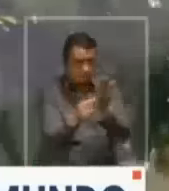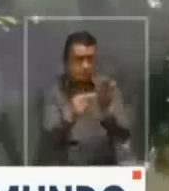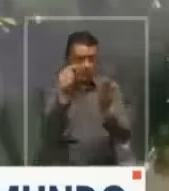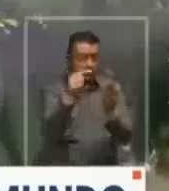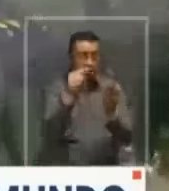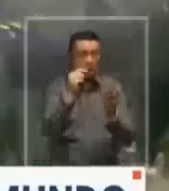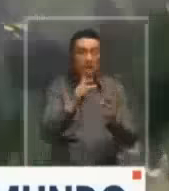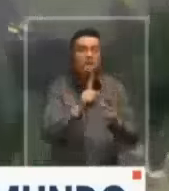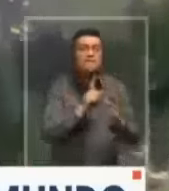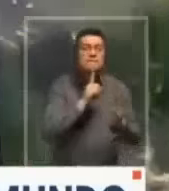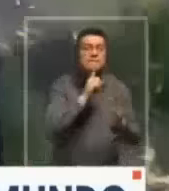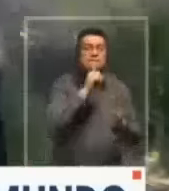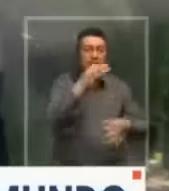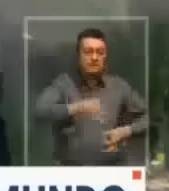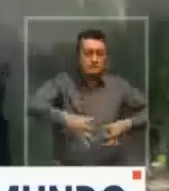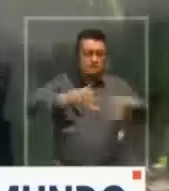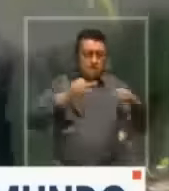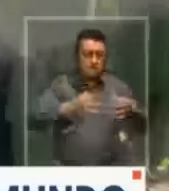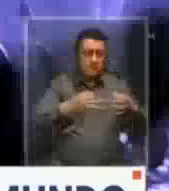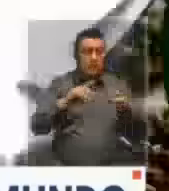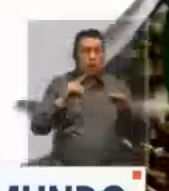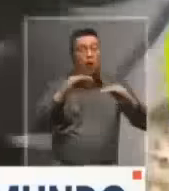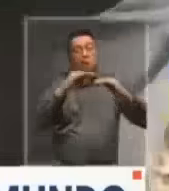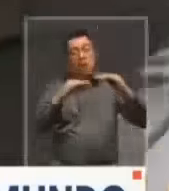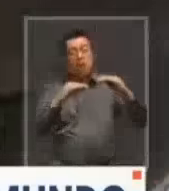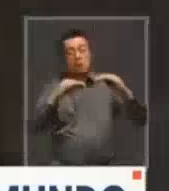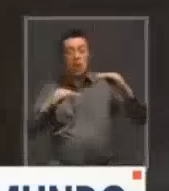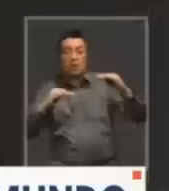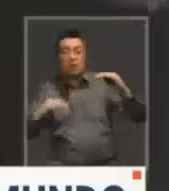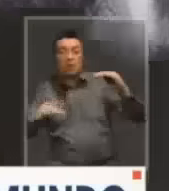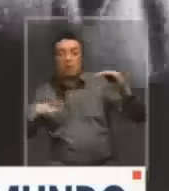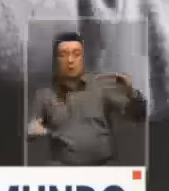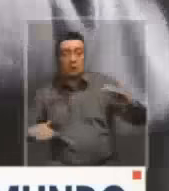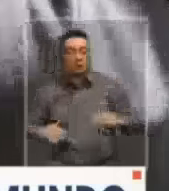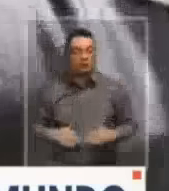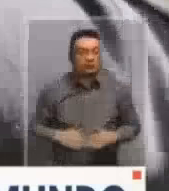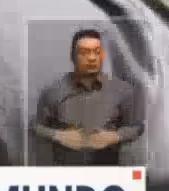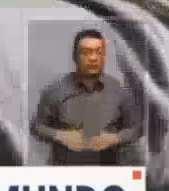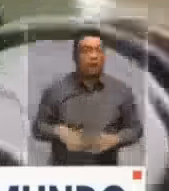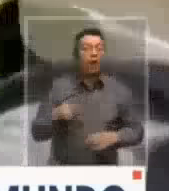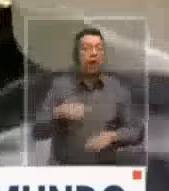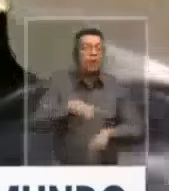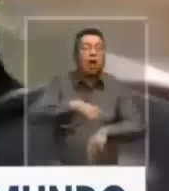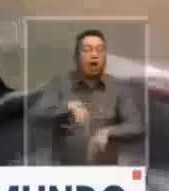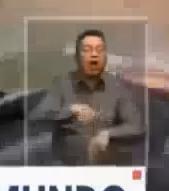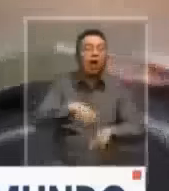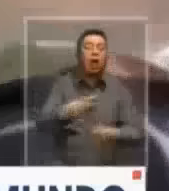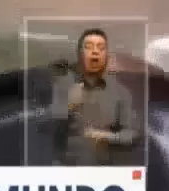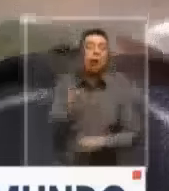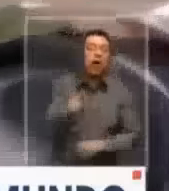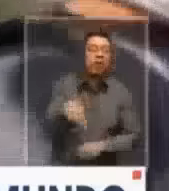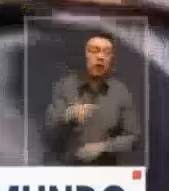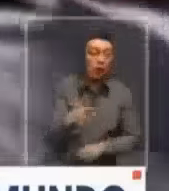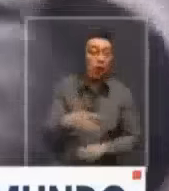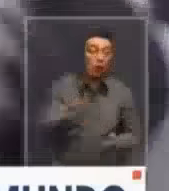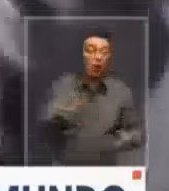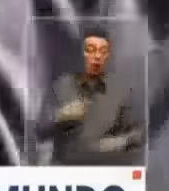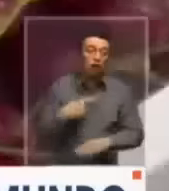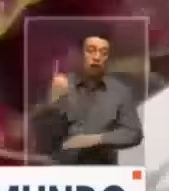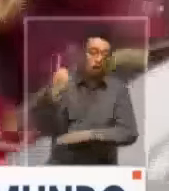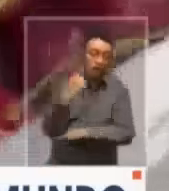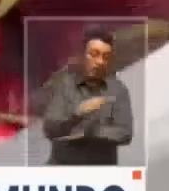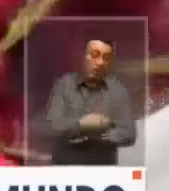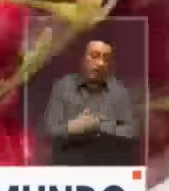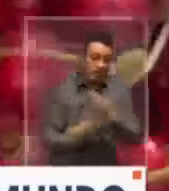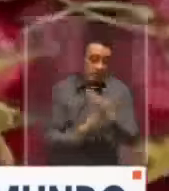es premium, si es que es superior o tradicional. ¡Wow! ¿Cuántas horas en esto? Ay, todo el día desde la mañana.